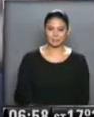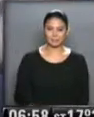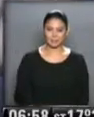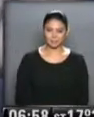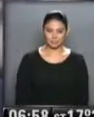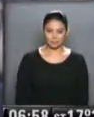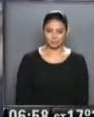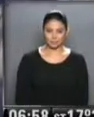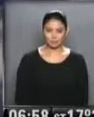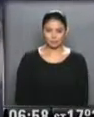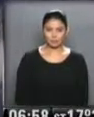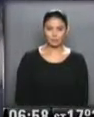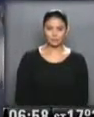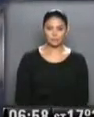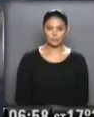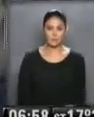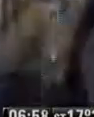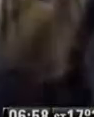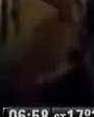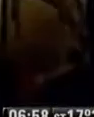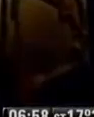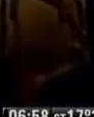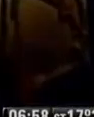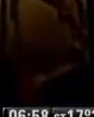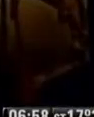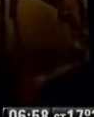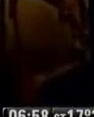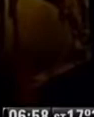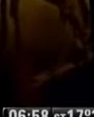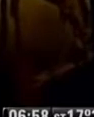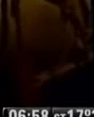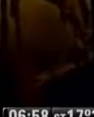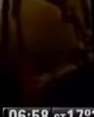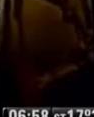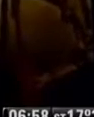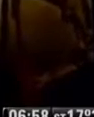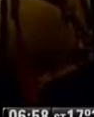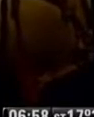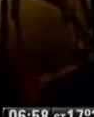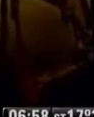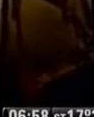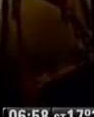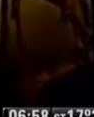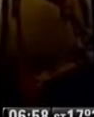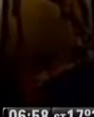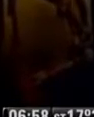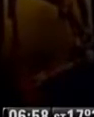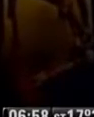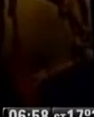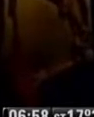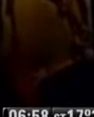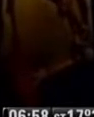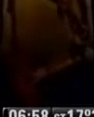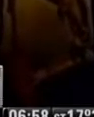Llenando la inmensidad, mi corazón se hizo niño para escuchar